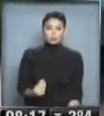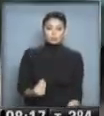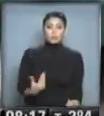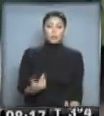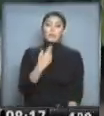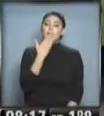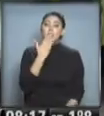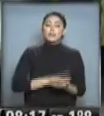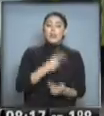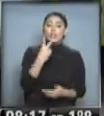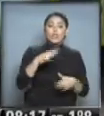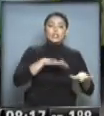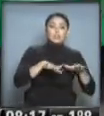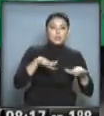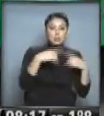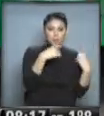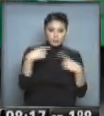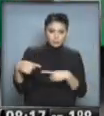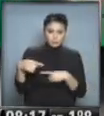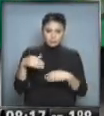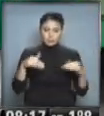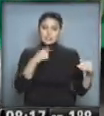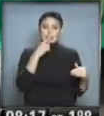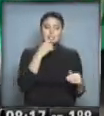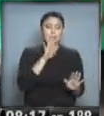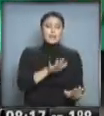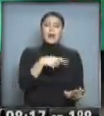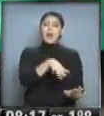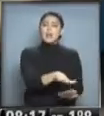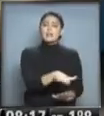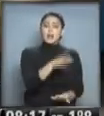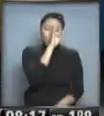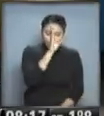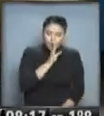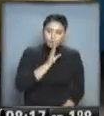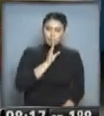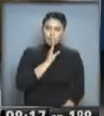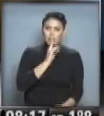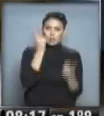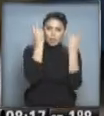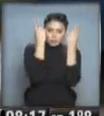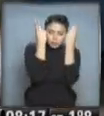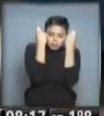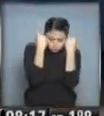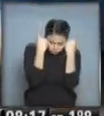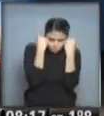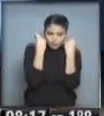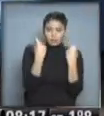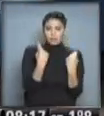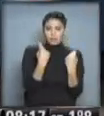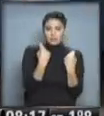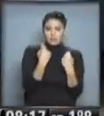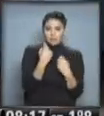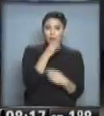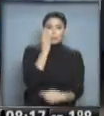hablar de dos situaciones extremas si lo esperable es un niño obediente extremadamente obediente